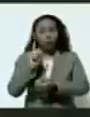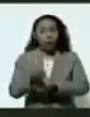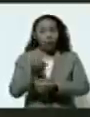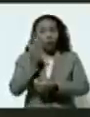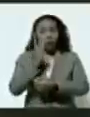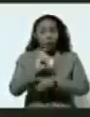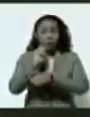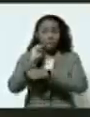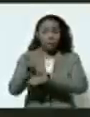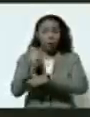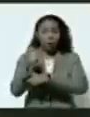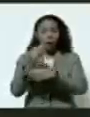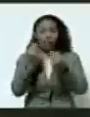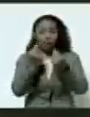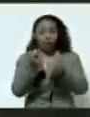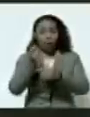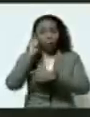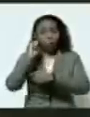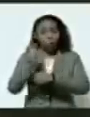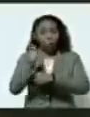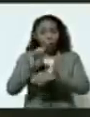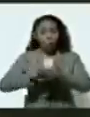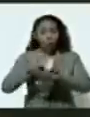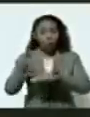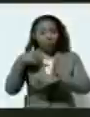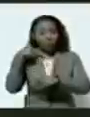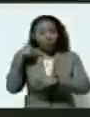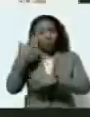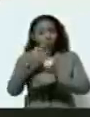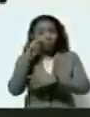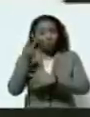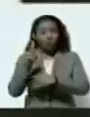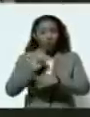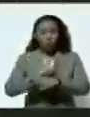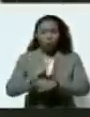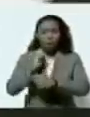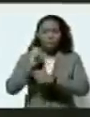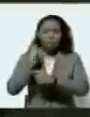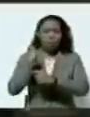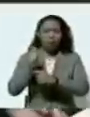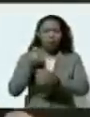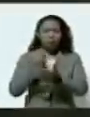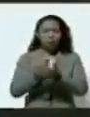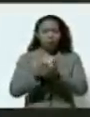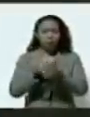importante de dinero, perdónenme el anglicismo porque luego vamos a ver por qué digo pichada.